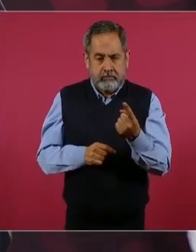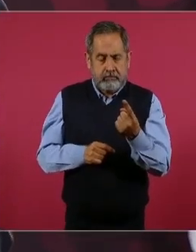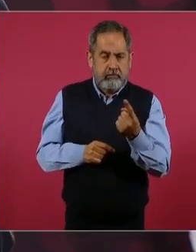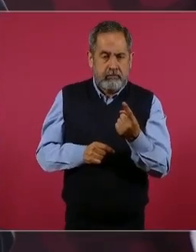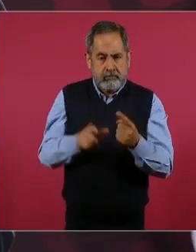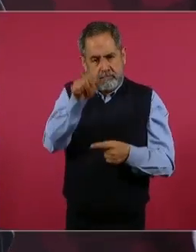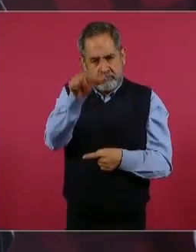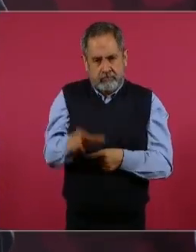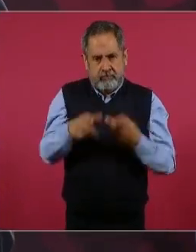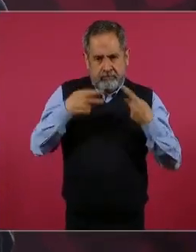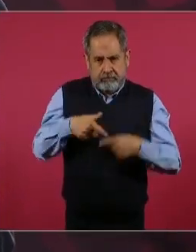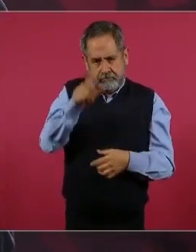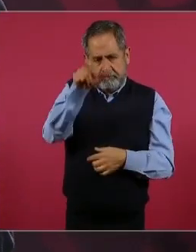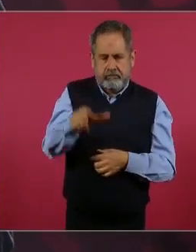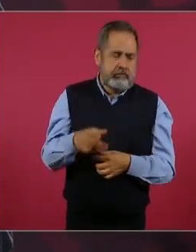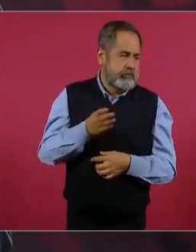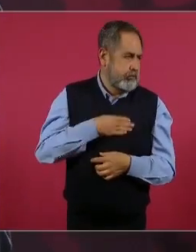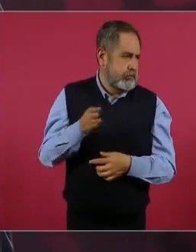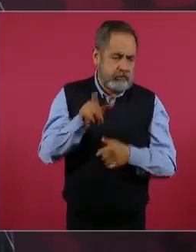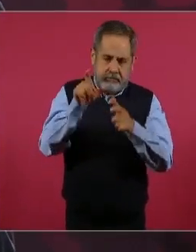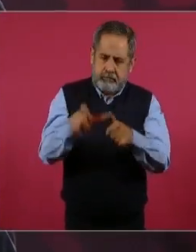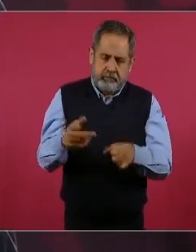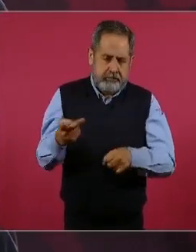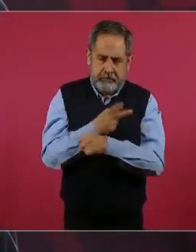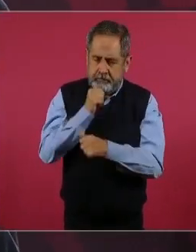su persona,